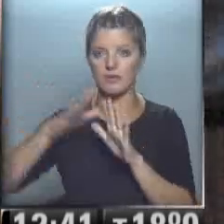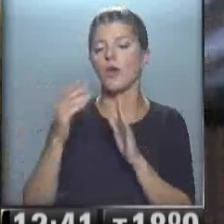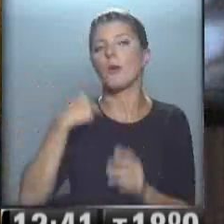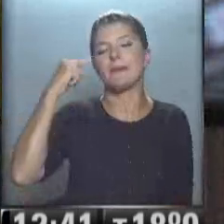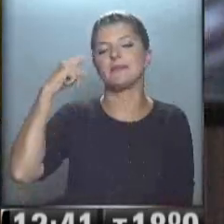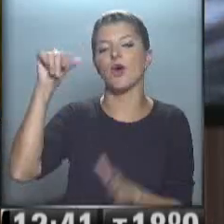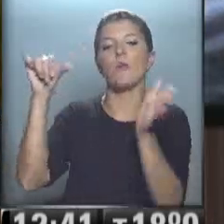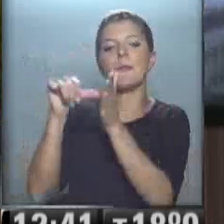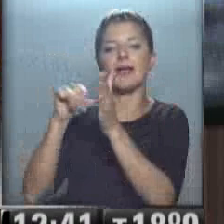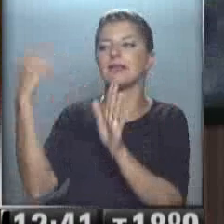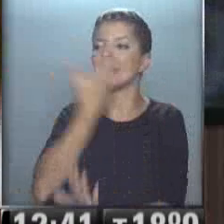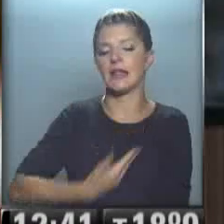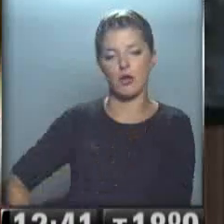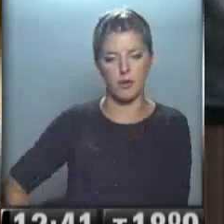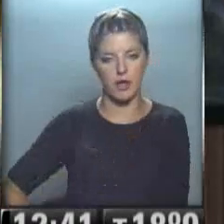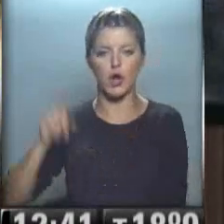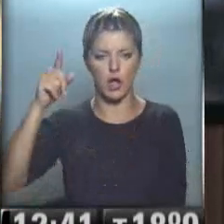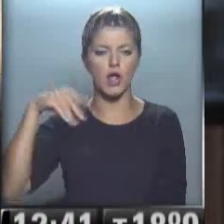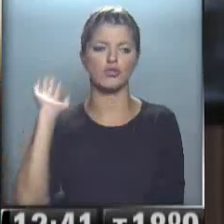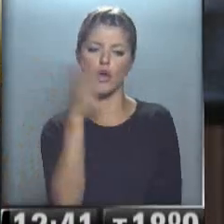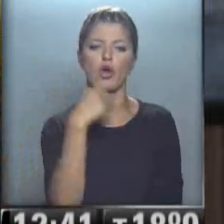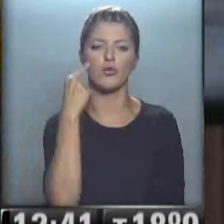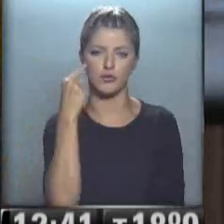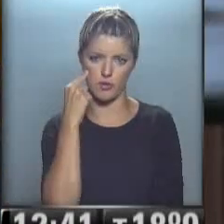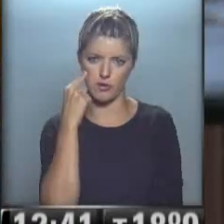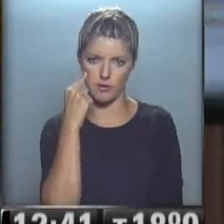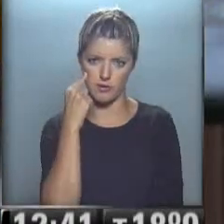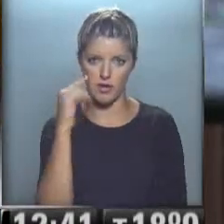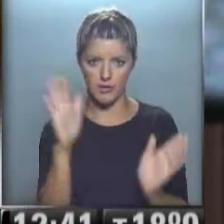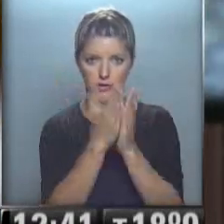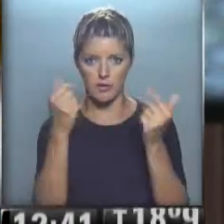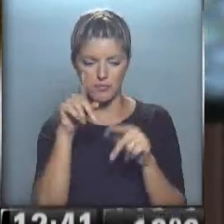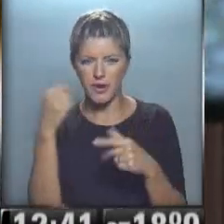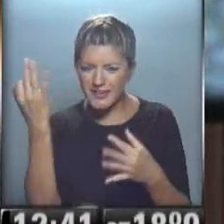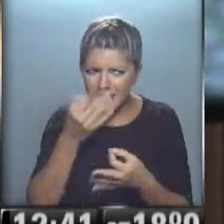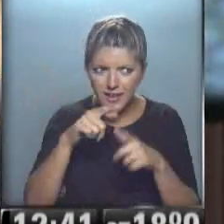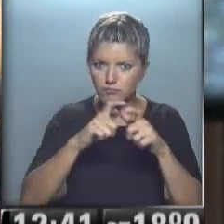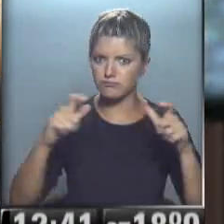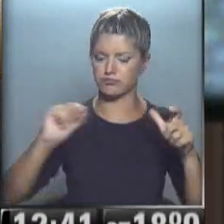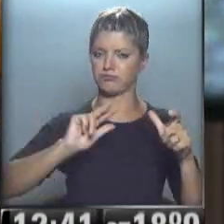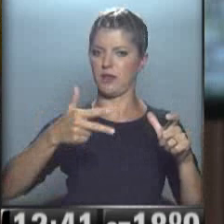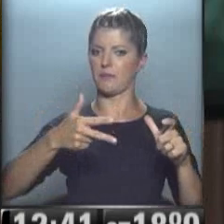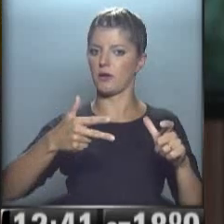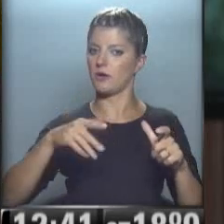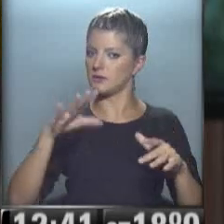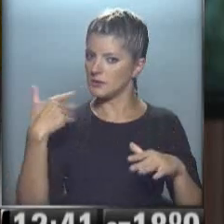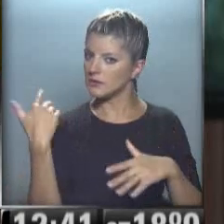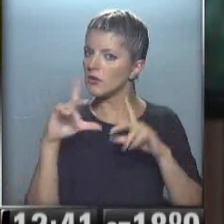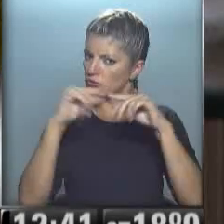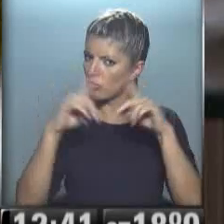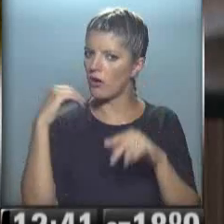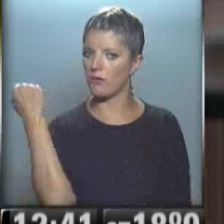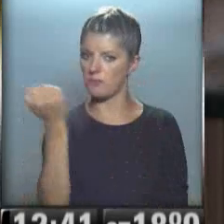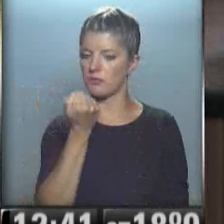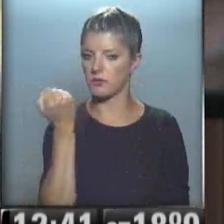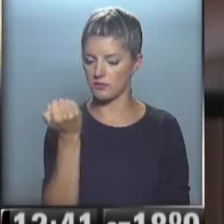estatizado que donde el estado gobierna y tiene control sobre la prensa bueno se tripli se triplicó es una cifra muy muy poderosa